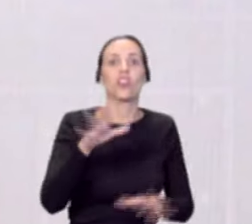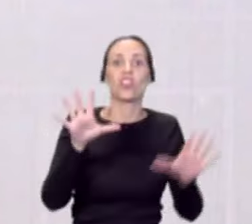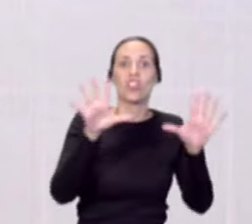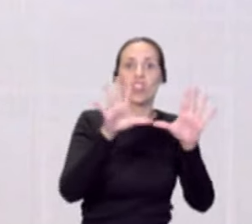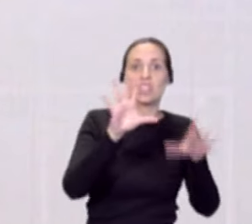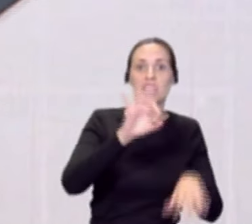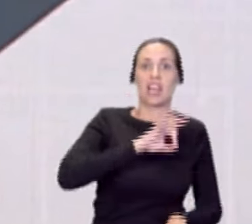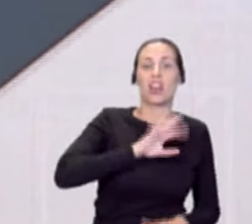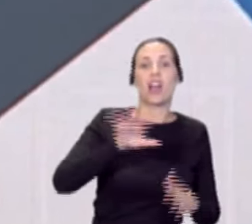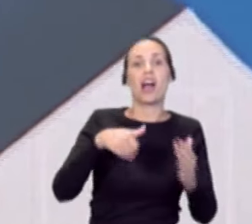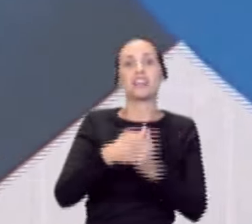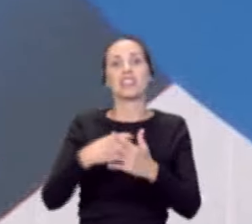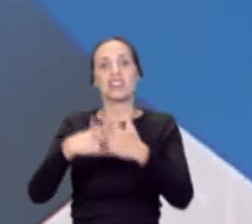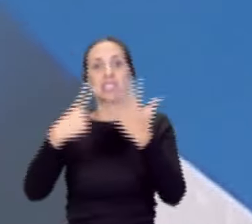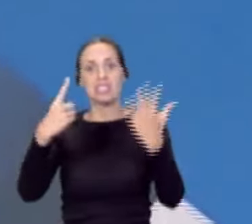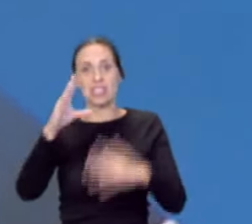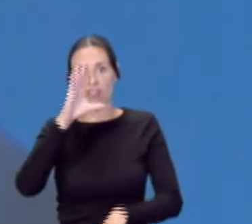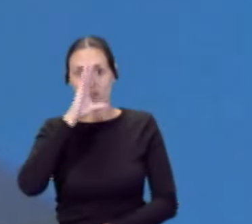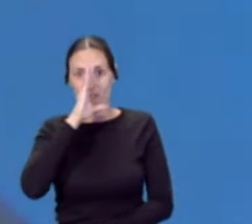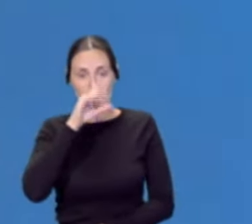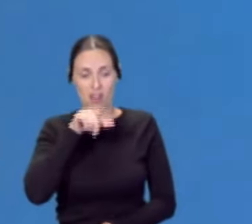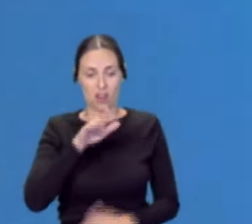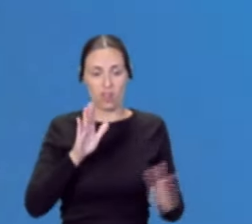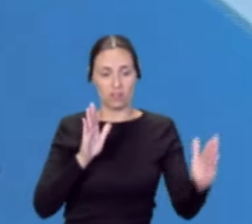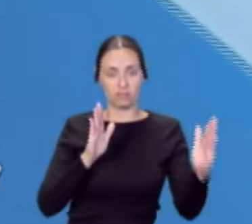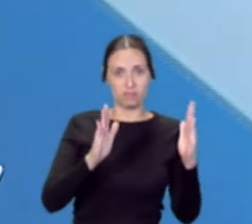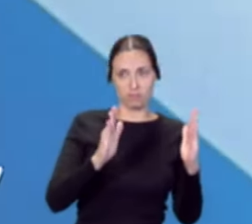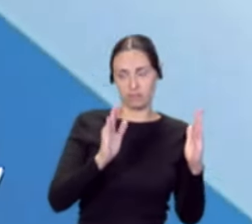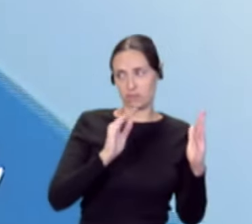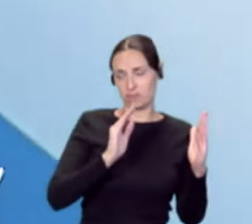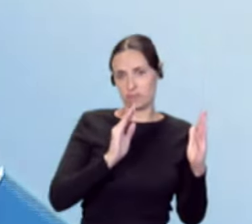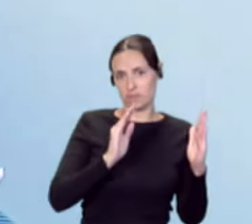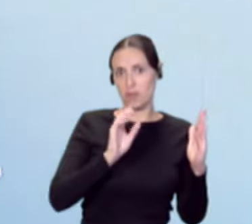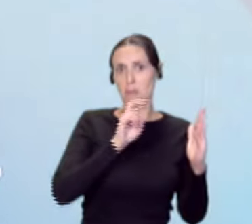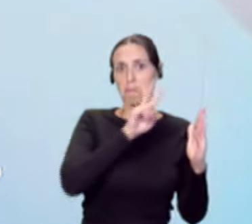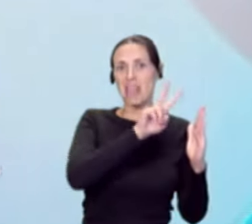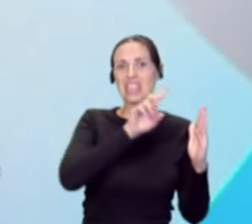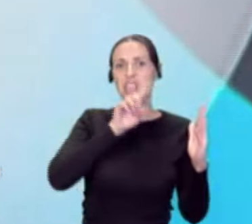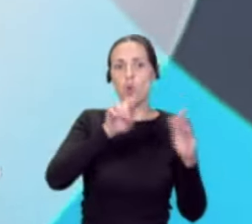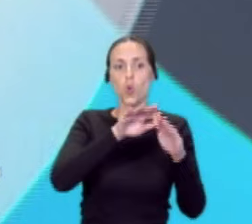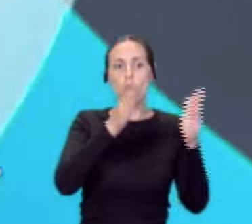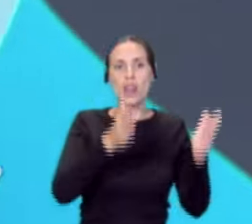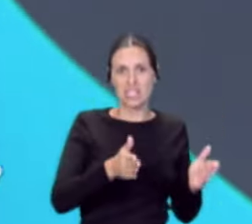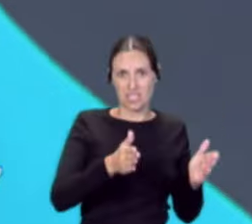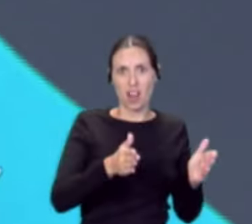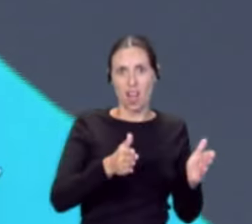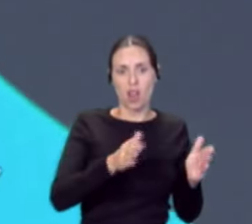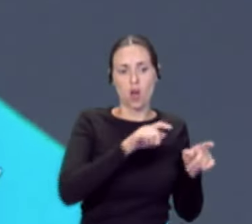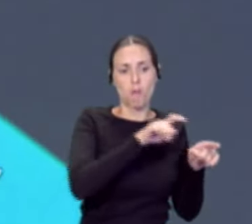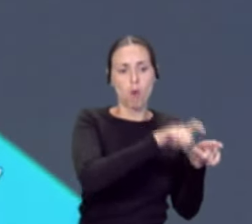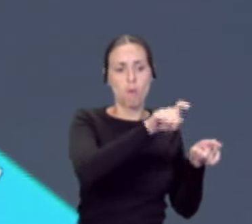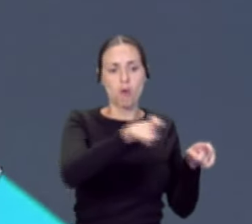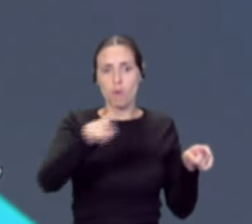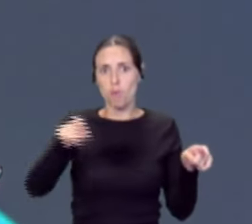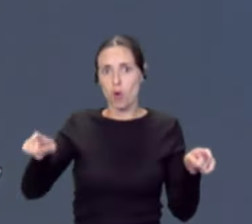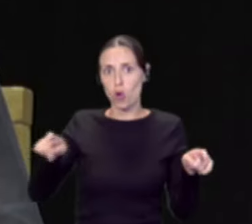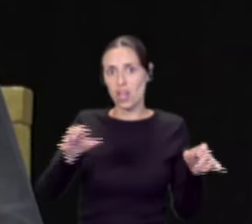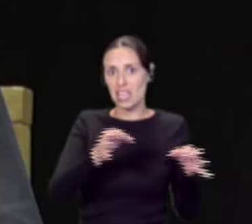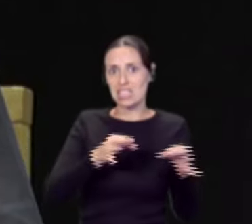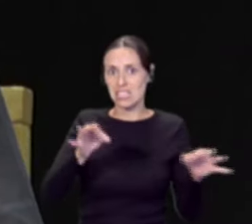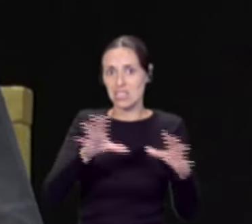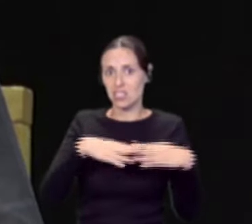al 16 de febrero va a haber, como dice María, 21 escenarios repartidos por las 8 islas y también le queríamos